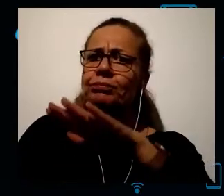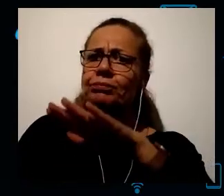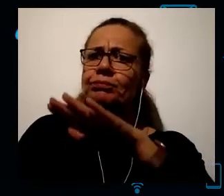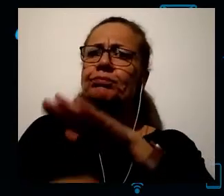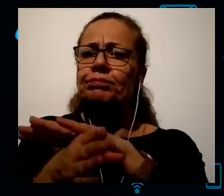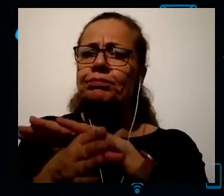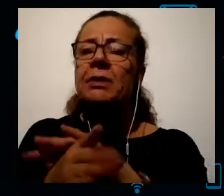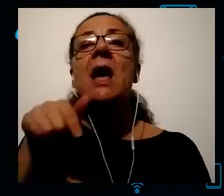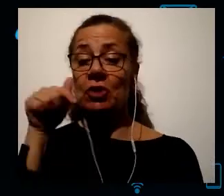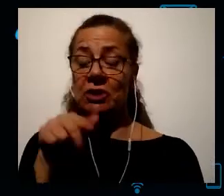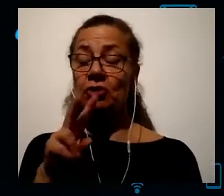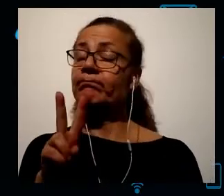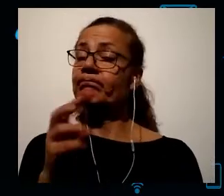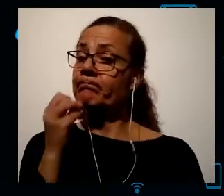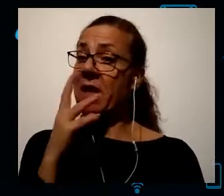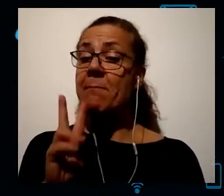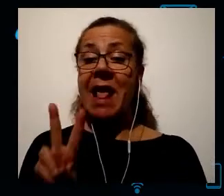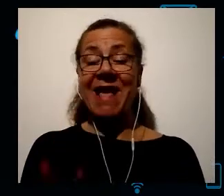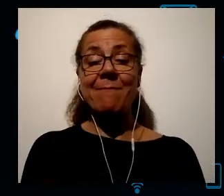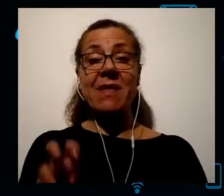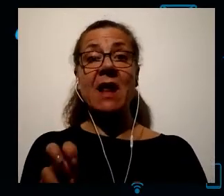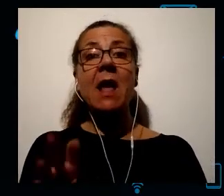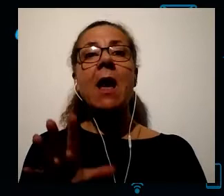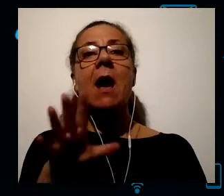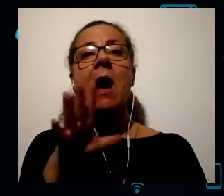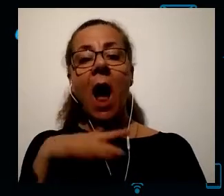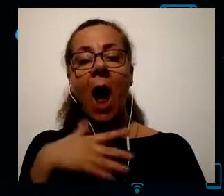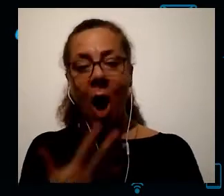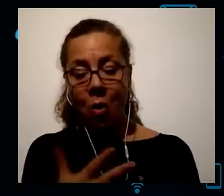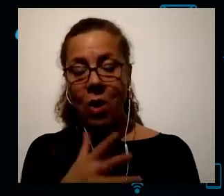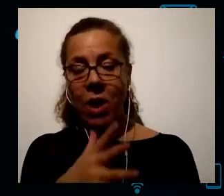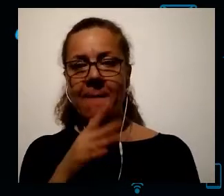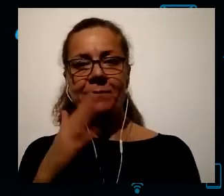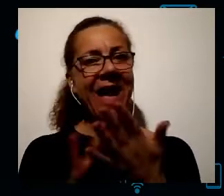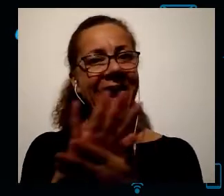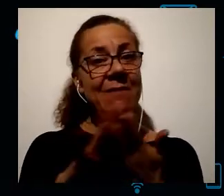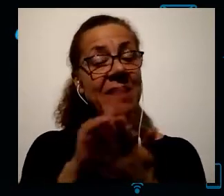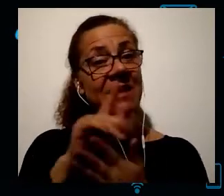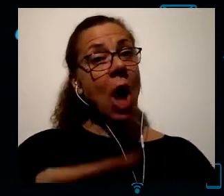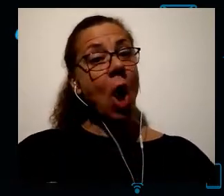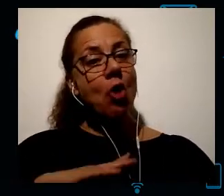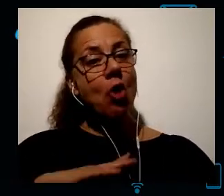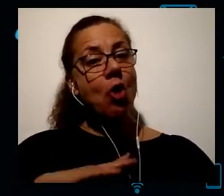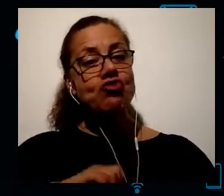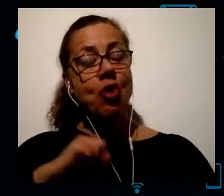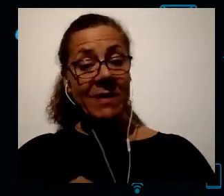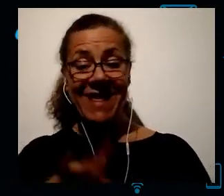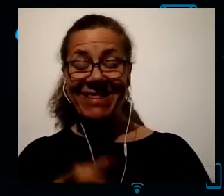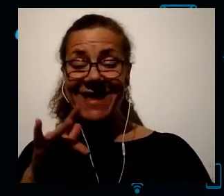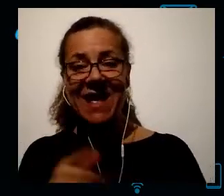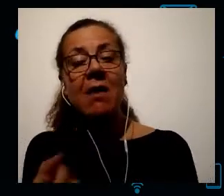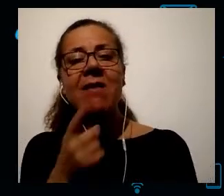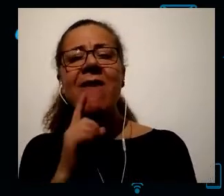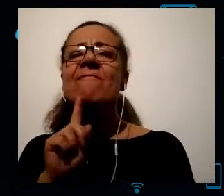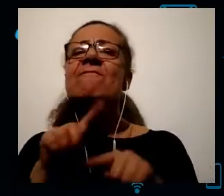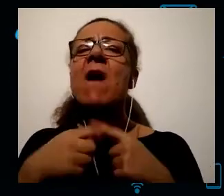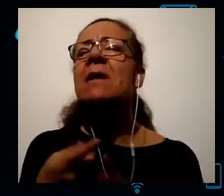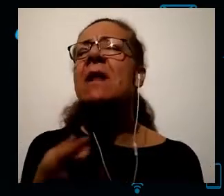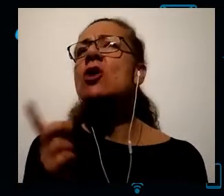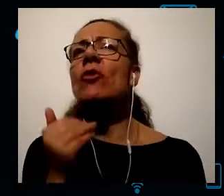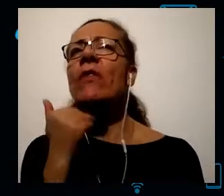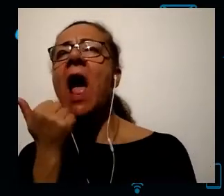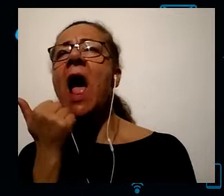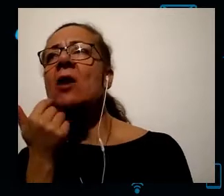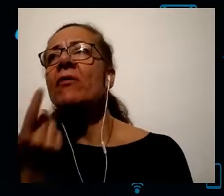partida para que para que ahora cuando hablemos de la competencia digital y de cómo educar esta competencia en familia no lo hagamos desde una perspectiva más bien